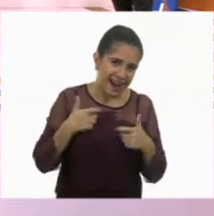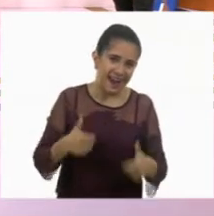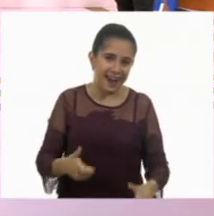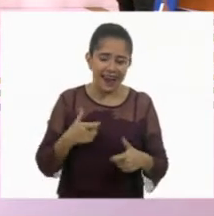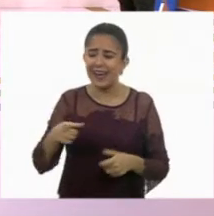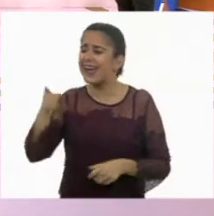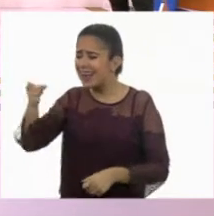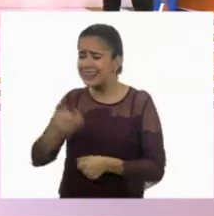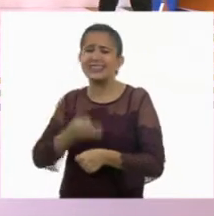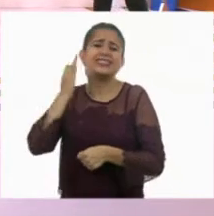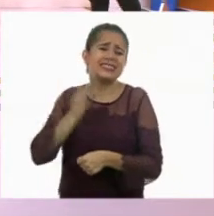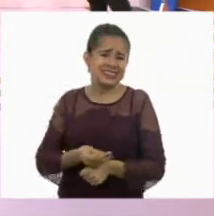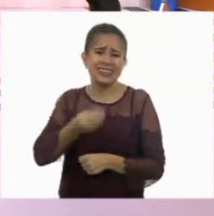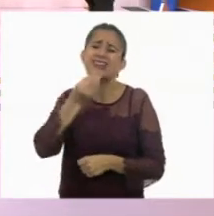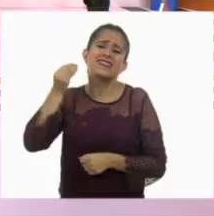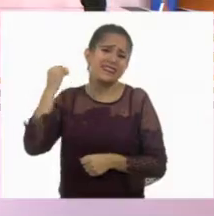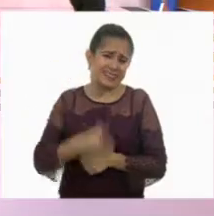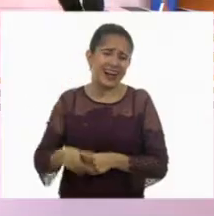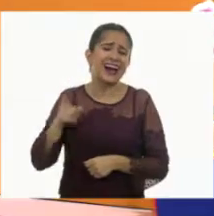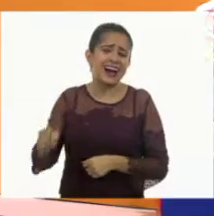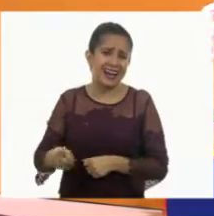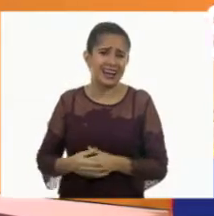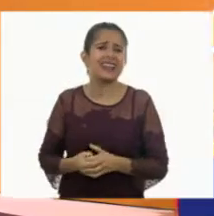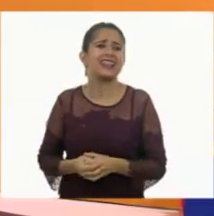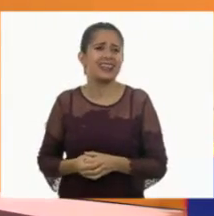Ah, está muy bueno este.